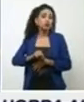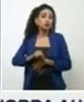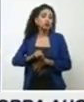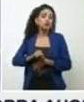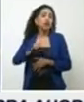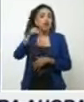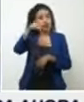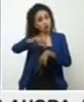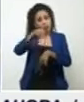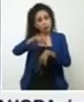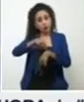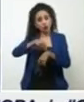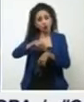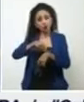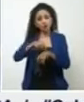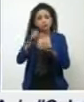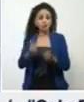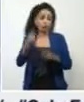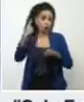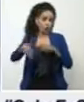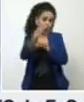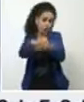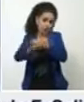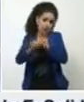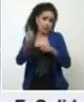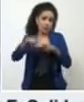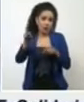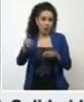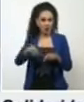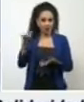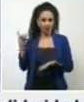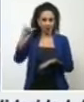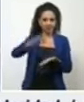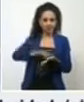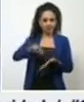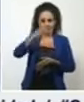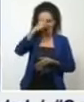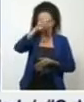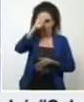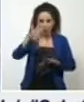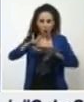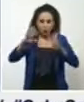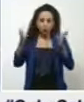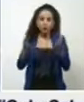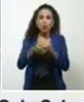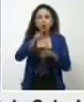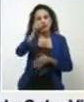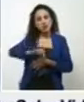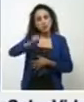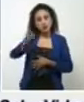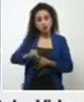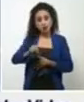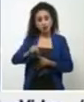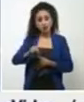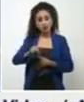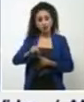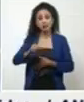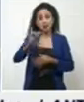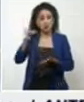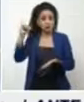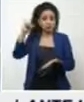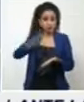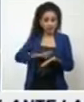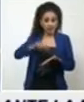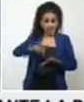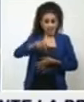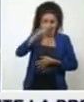como se le dice, y que todas esas personas, tan pronto llegan del